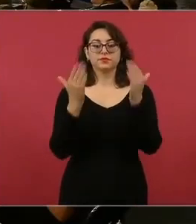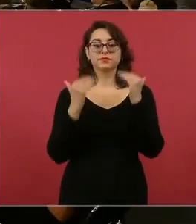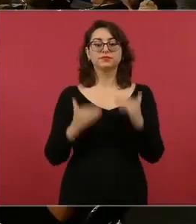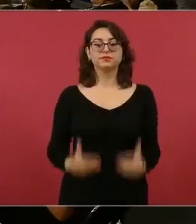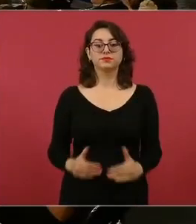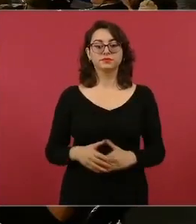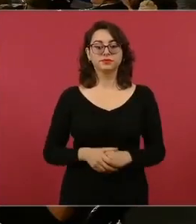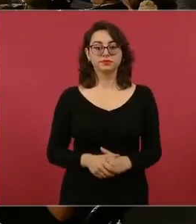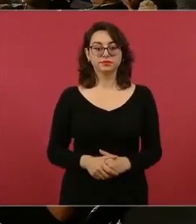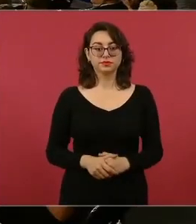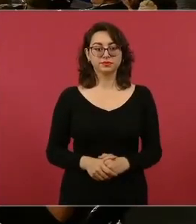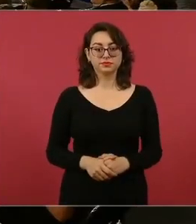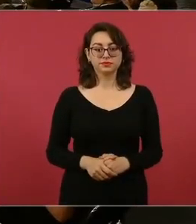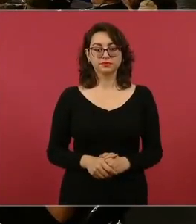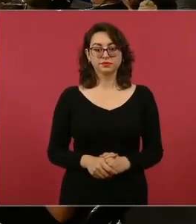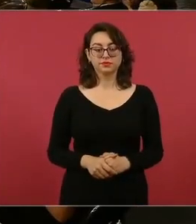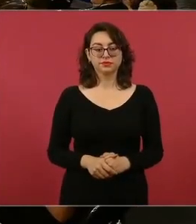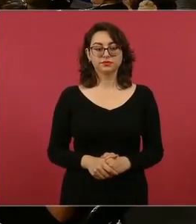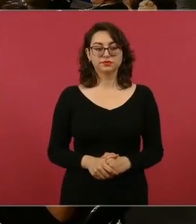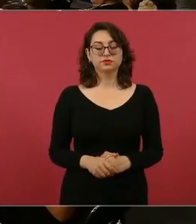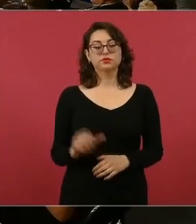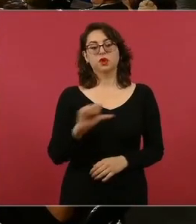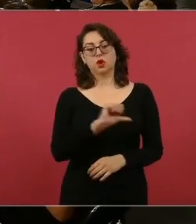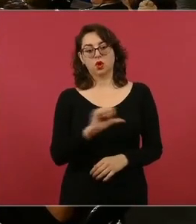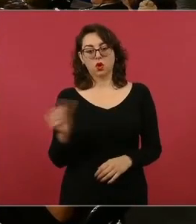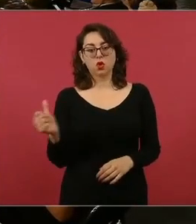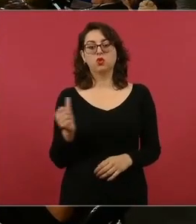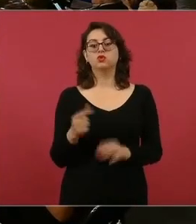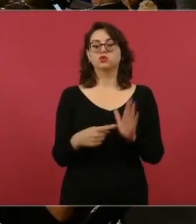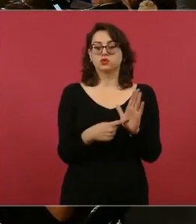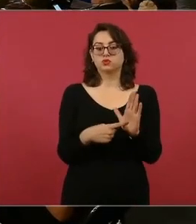Aquí también es un buen dato.